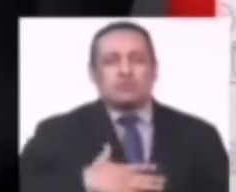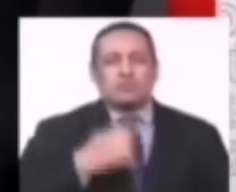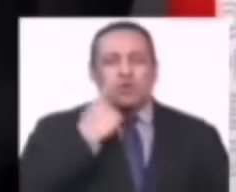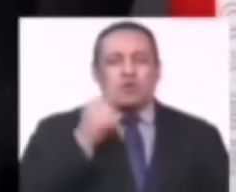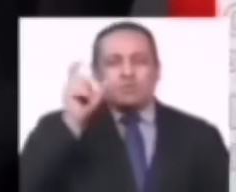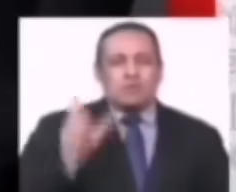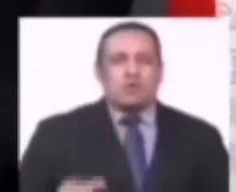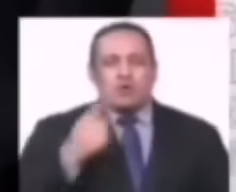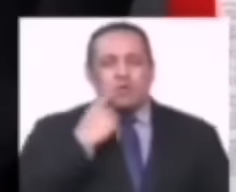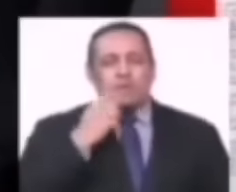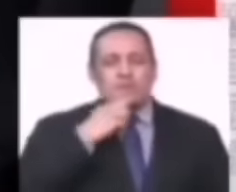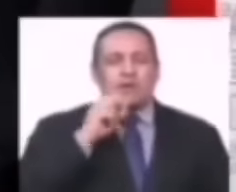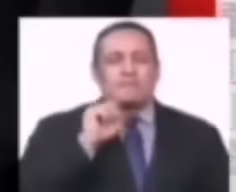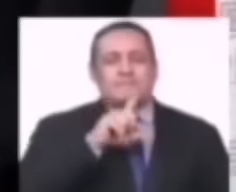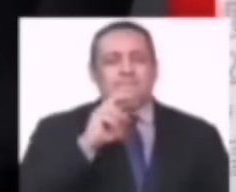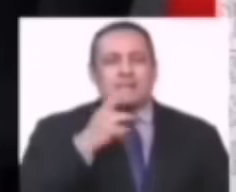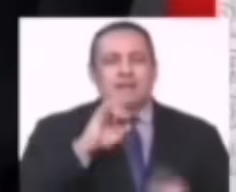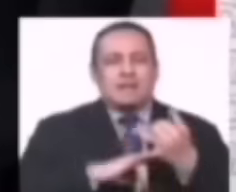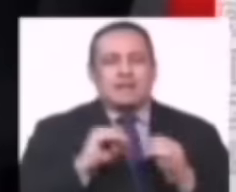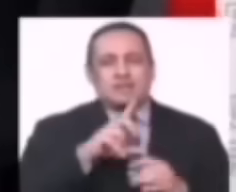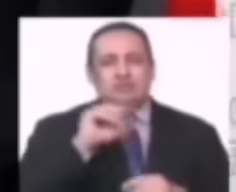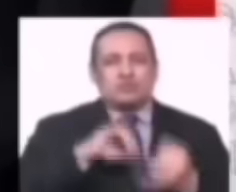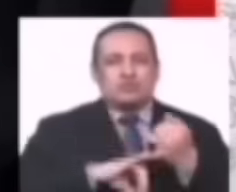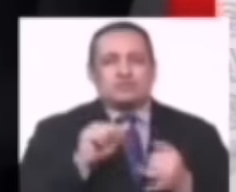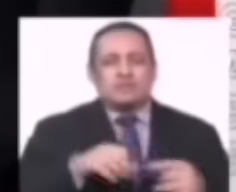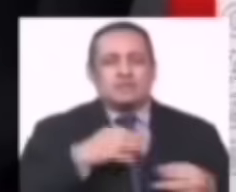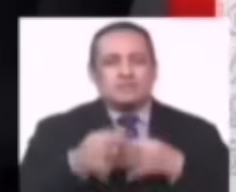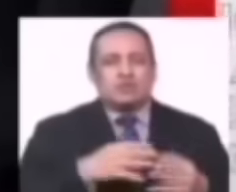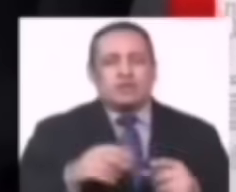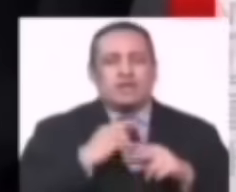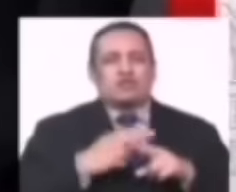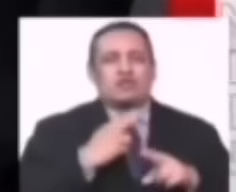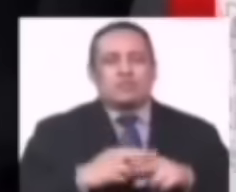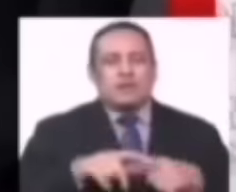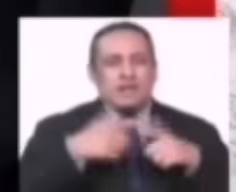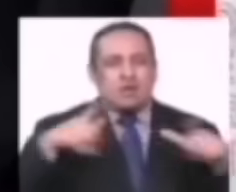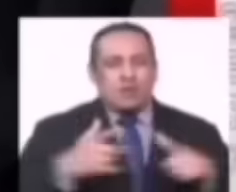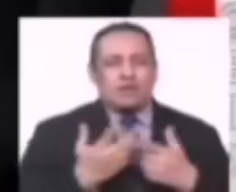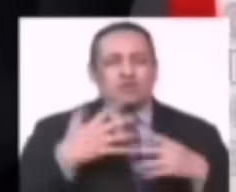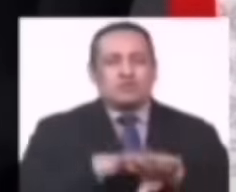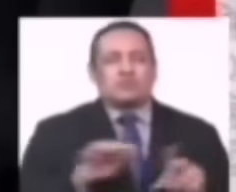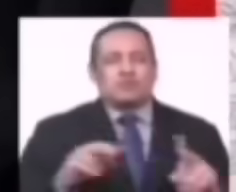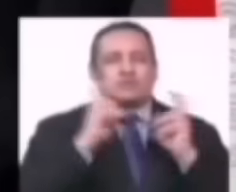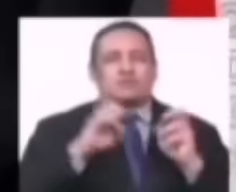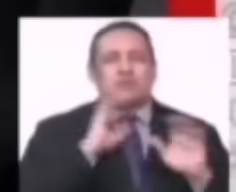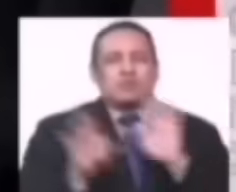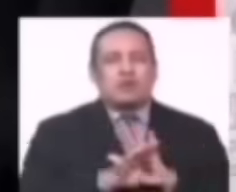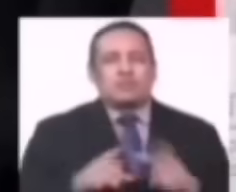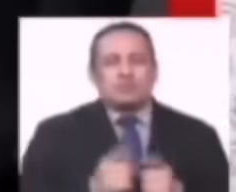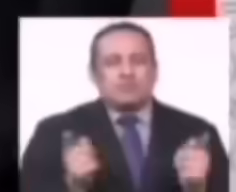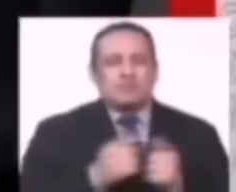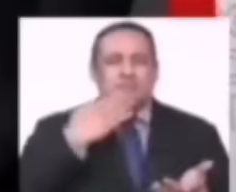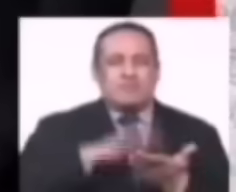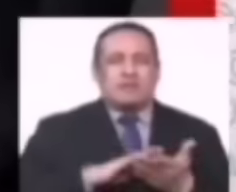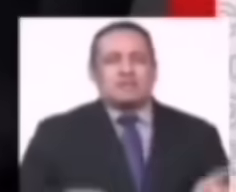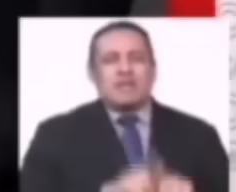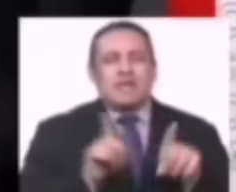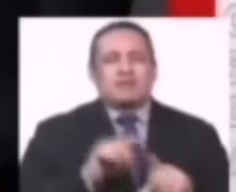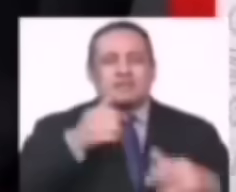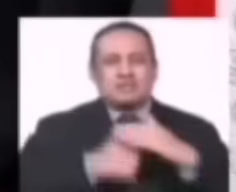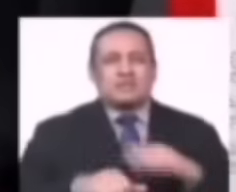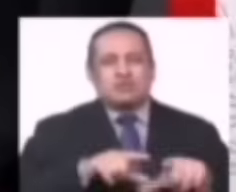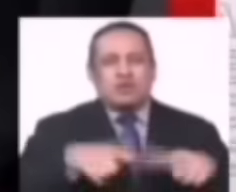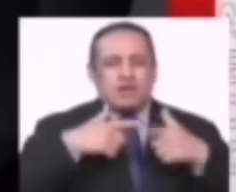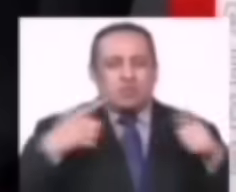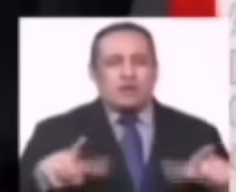literatura, Mario Vargas Llosa, ha señalado que el llamado lenguaje inclusivo es una especie de aberración dentro del lenguaje